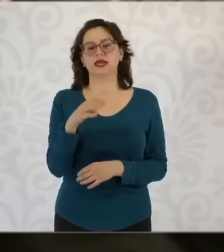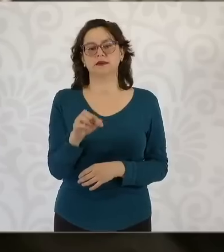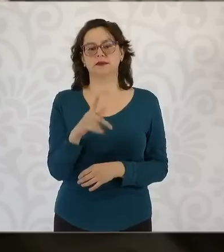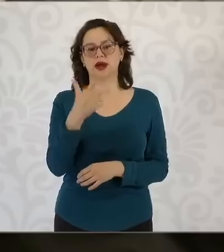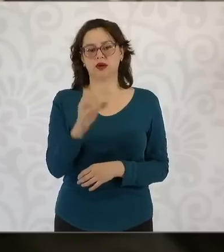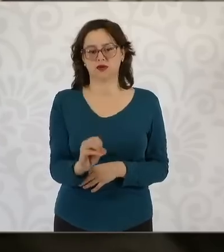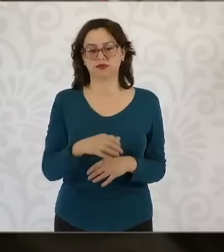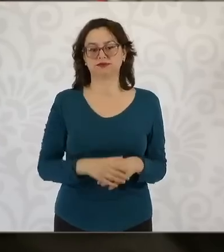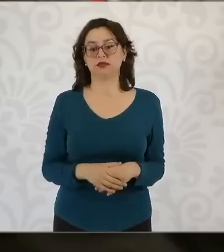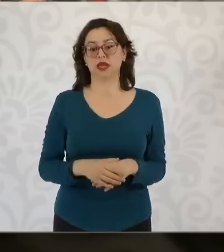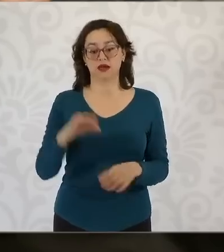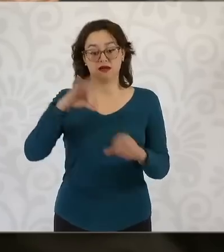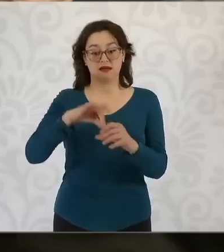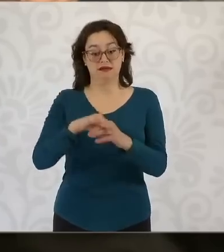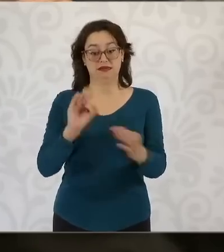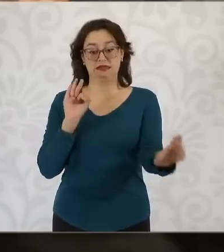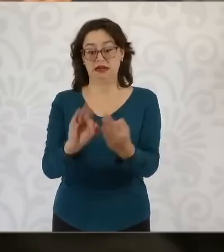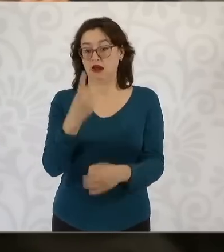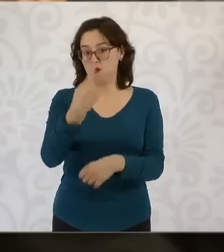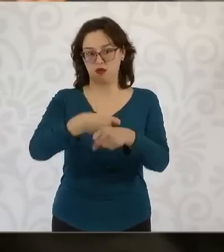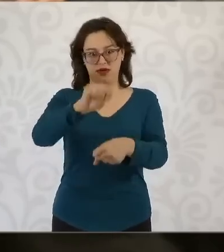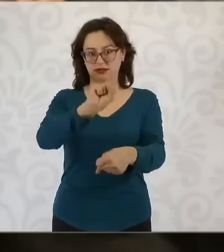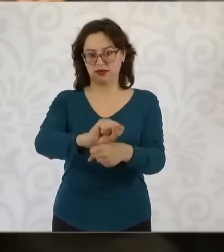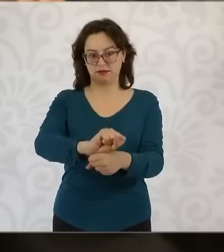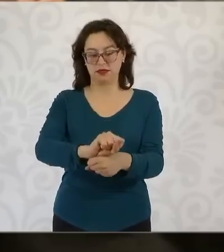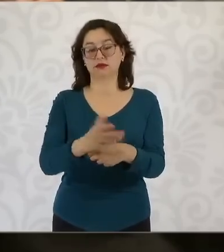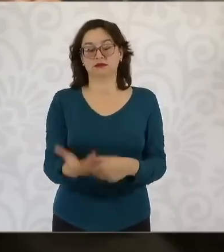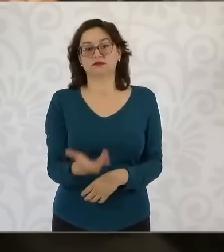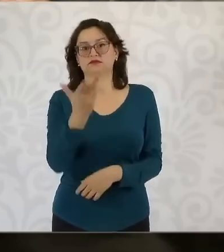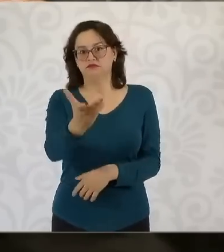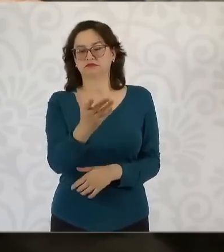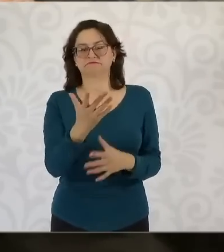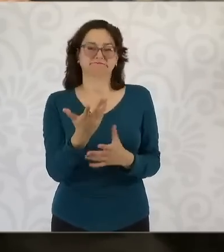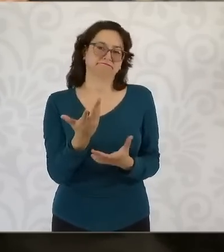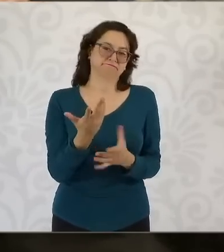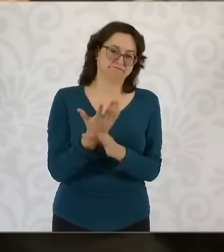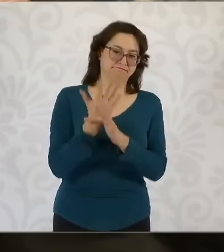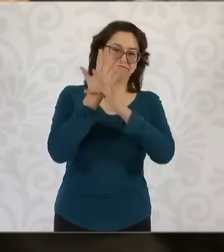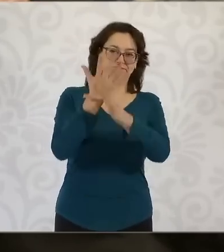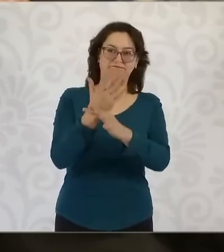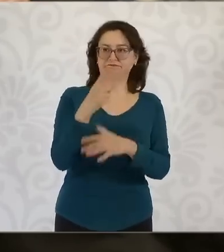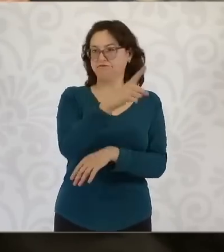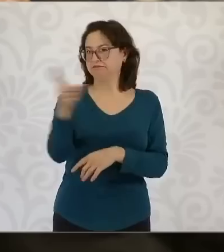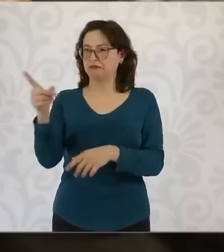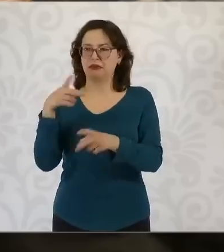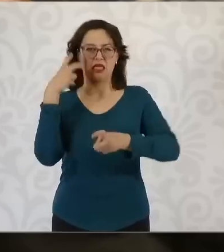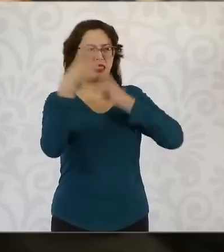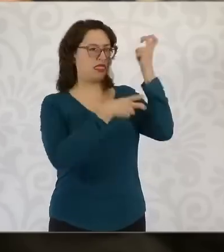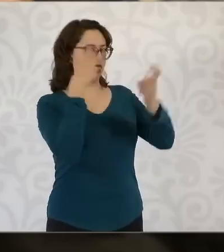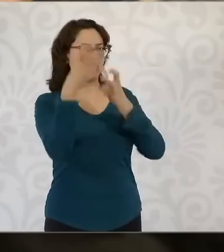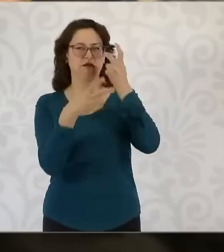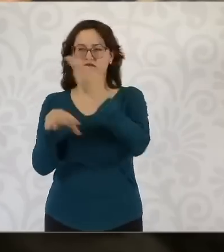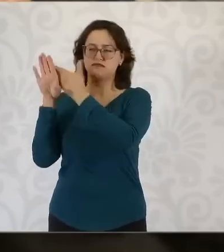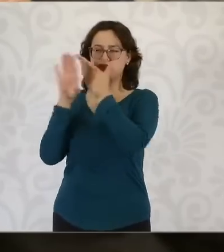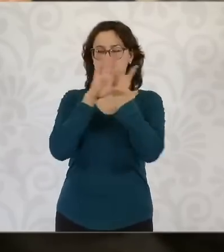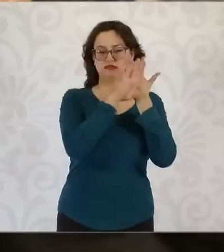una semana. En días pasados usted denunciaba una campaña negra en su contra por las elecciones. Hay una que es muy visible,